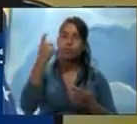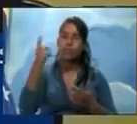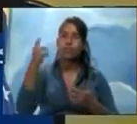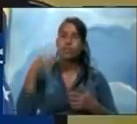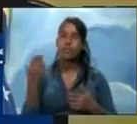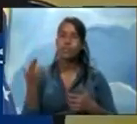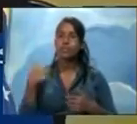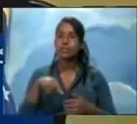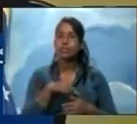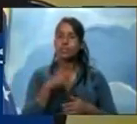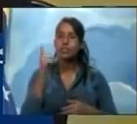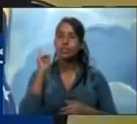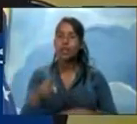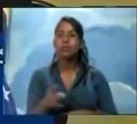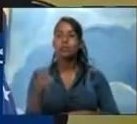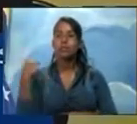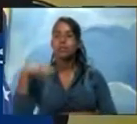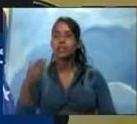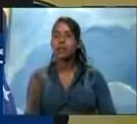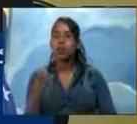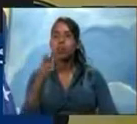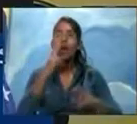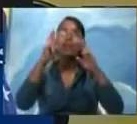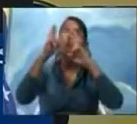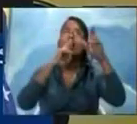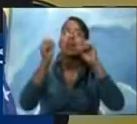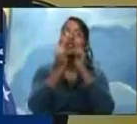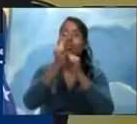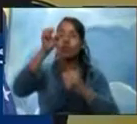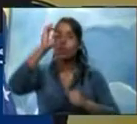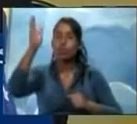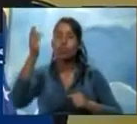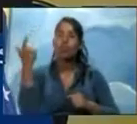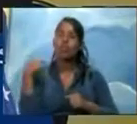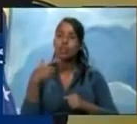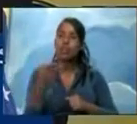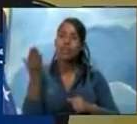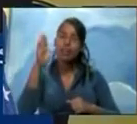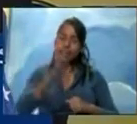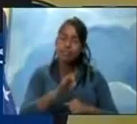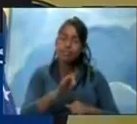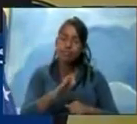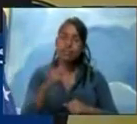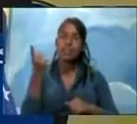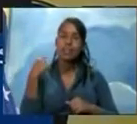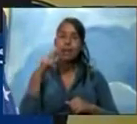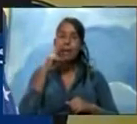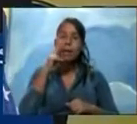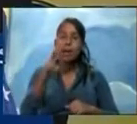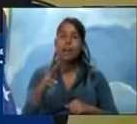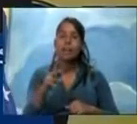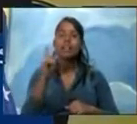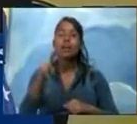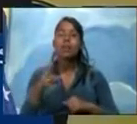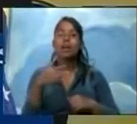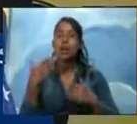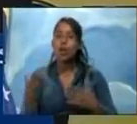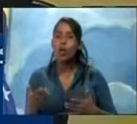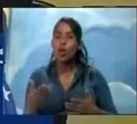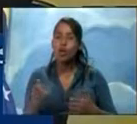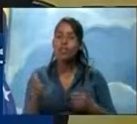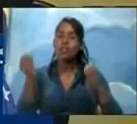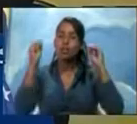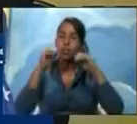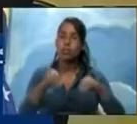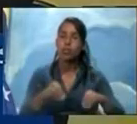que nosotros también tenemos que tener una relación con Dios y tenemos que tener que ver también en lo que se